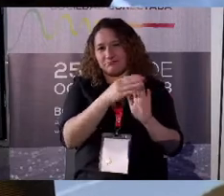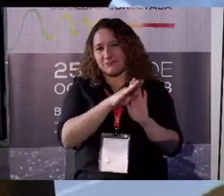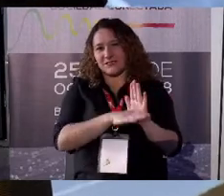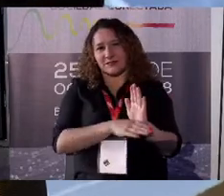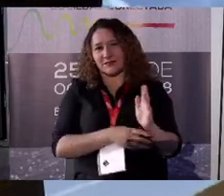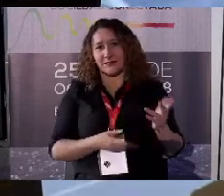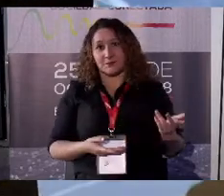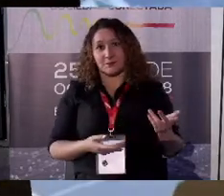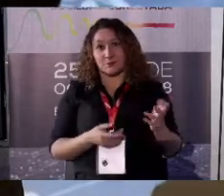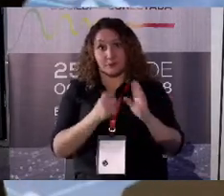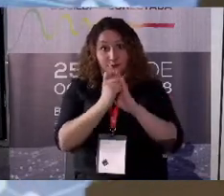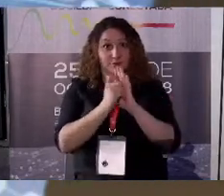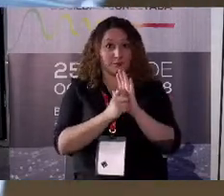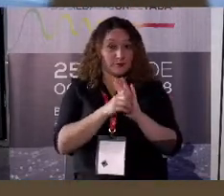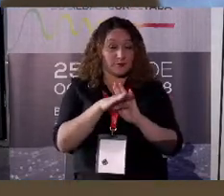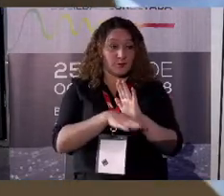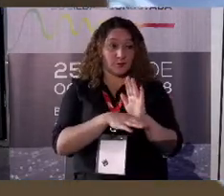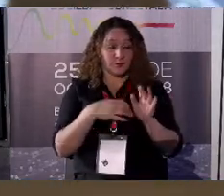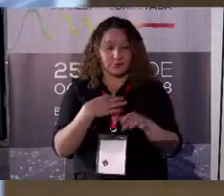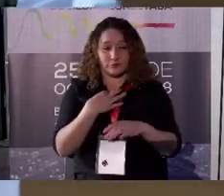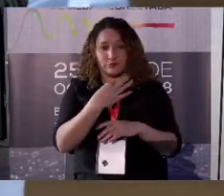Disminuye la cantidad de puntos que tiene